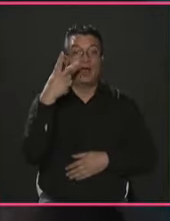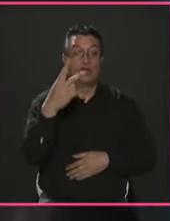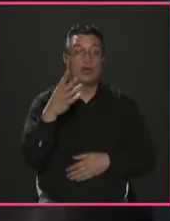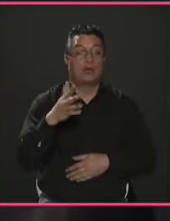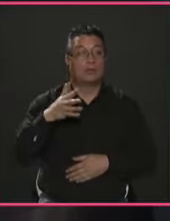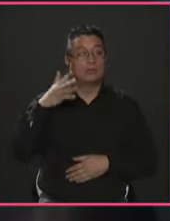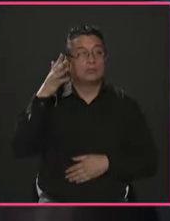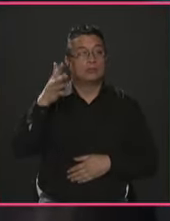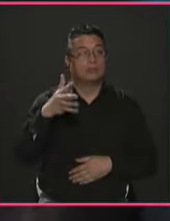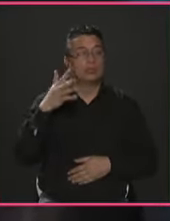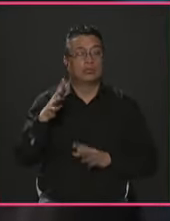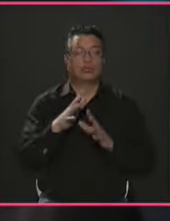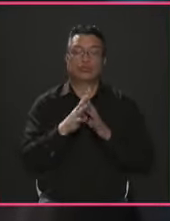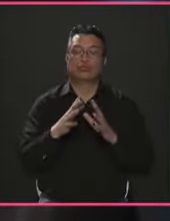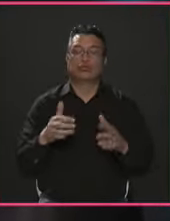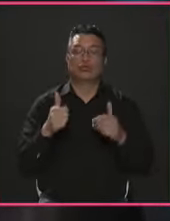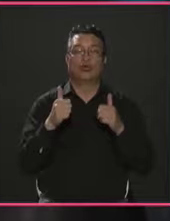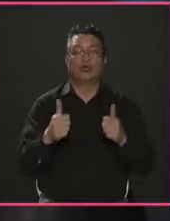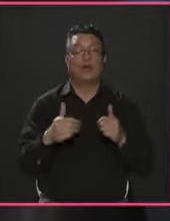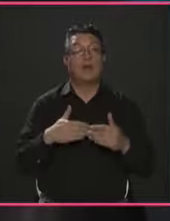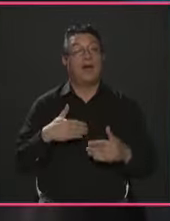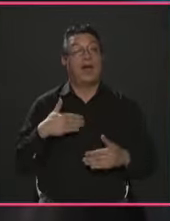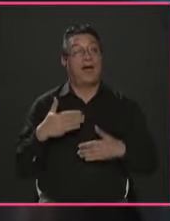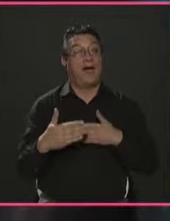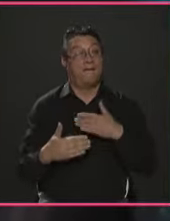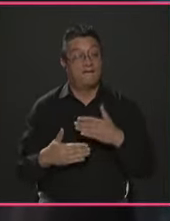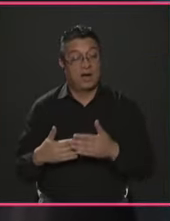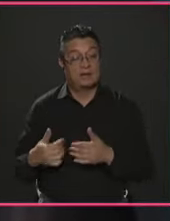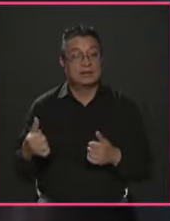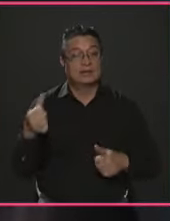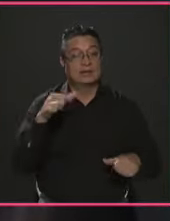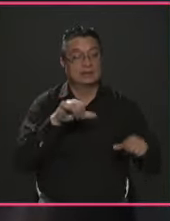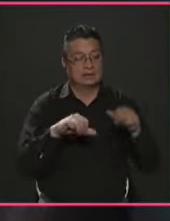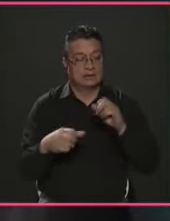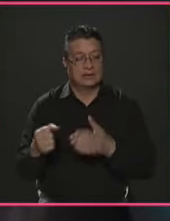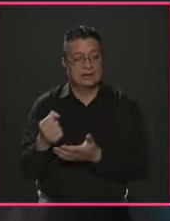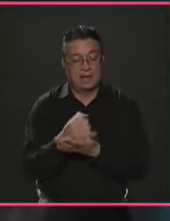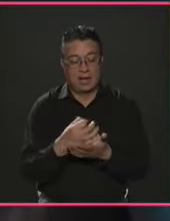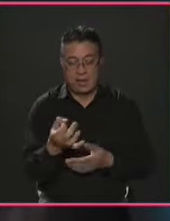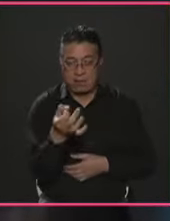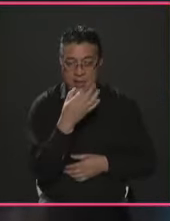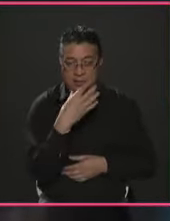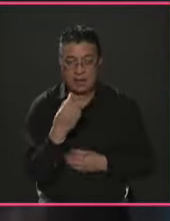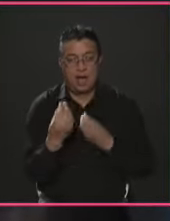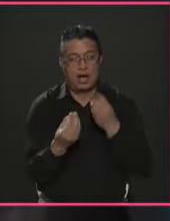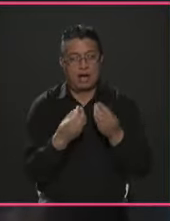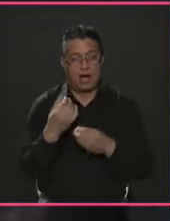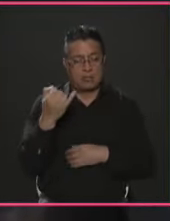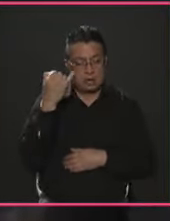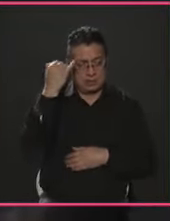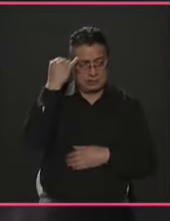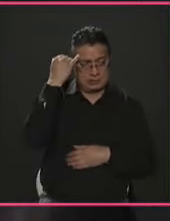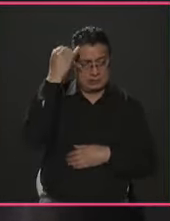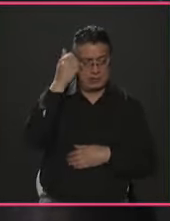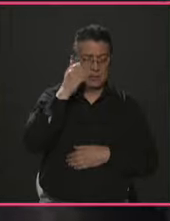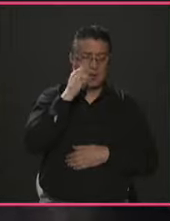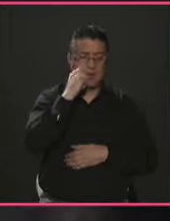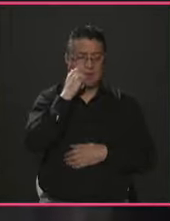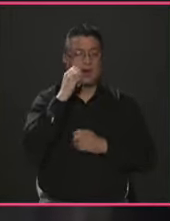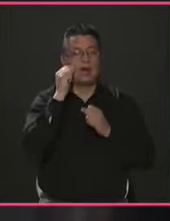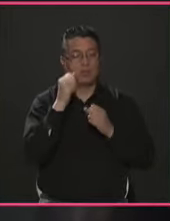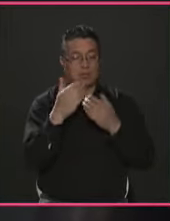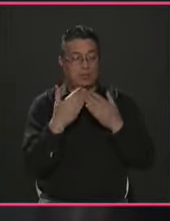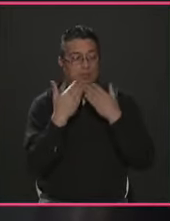muy apasionantes estamos hablando de avances de ciencia de Medicina de cómo el intelecto humano al final se pone al